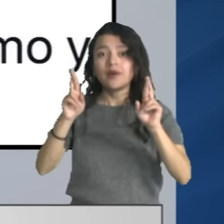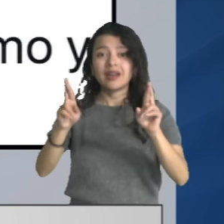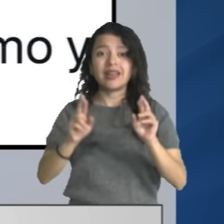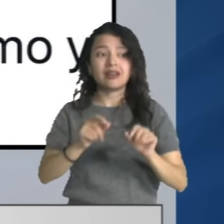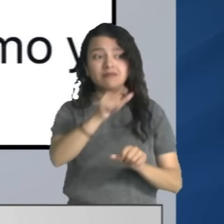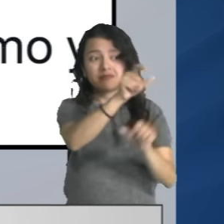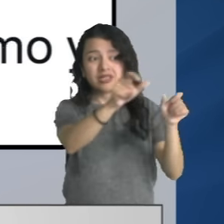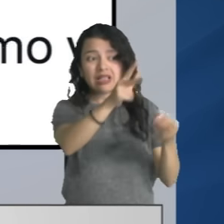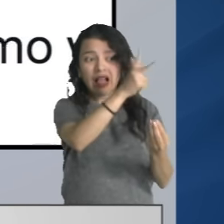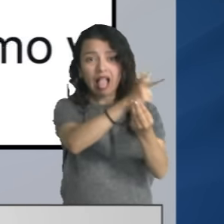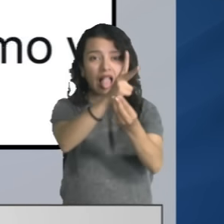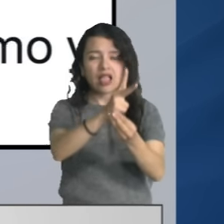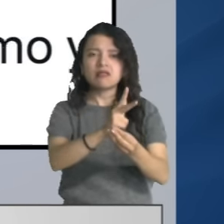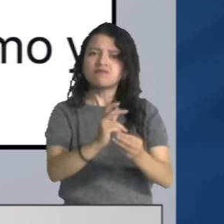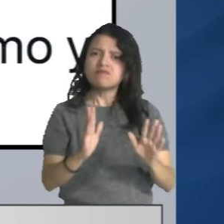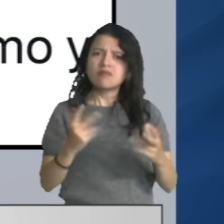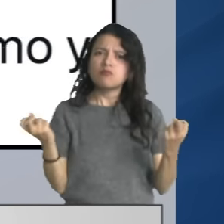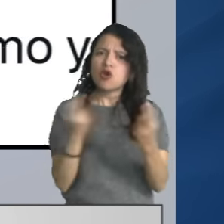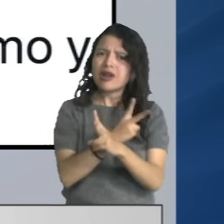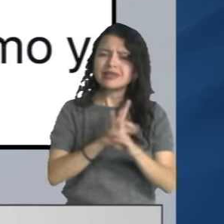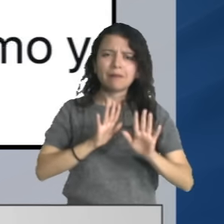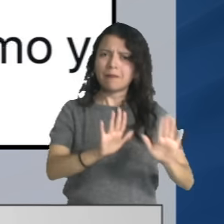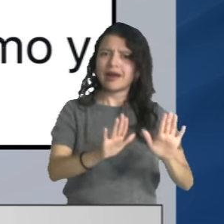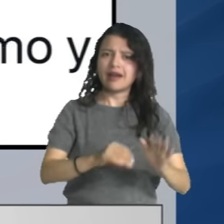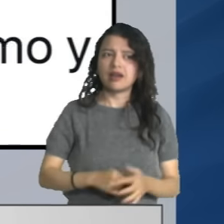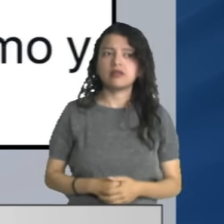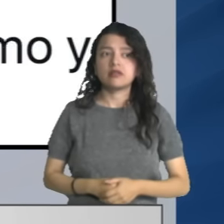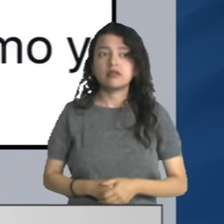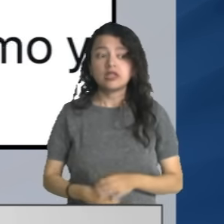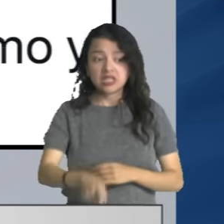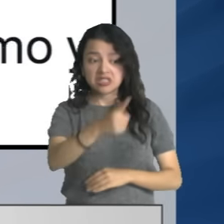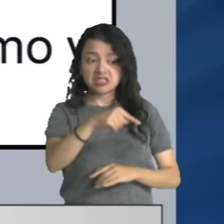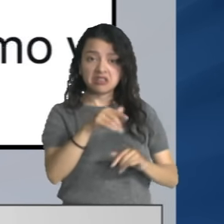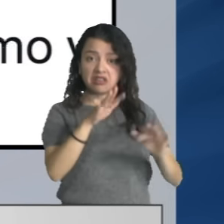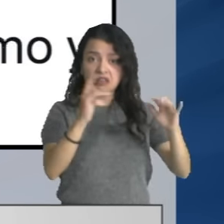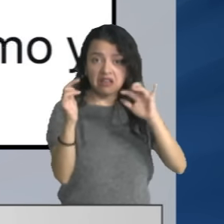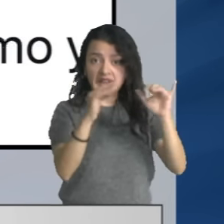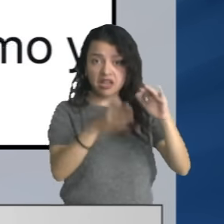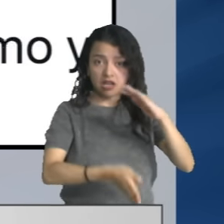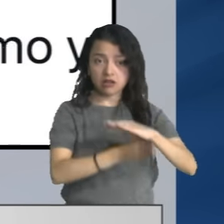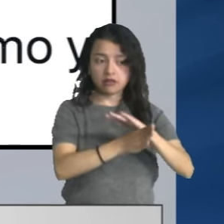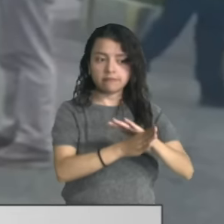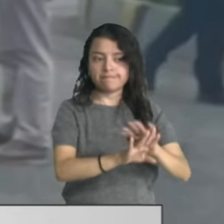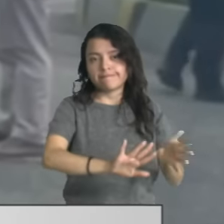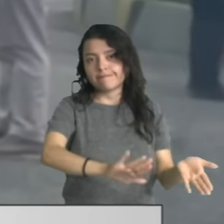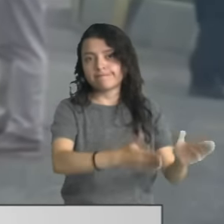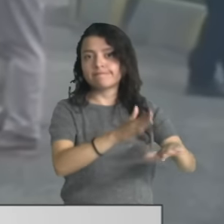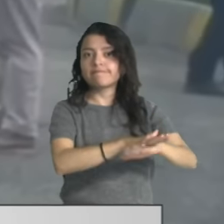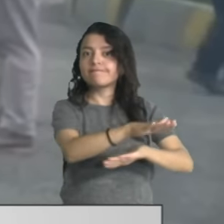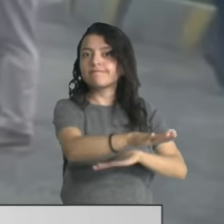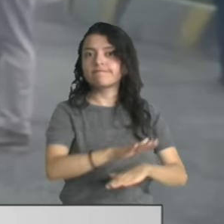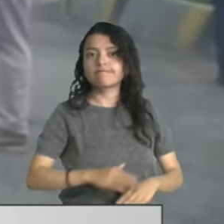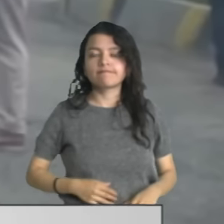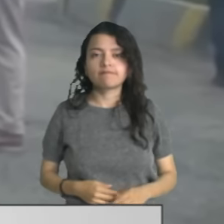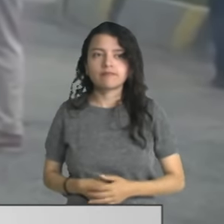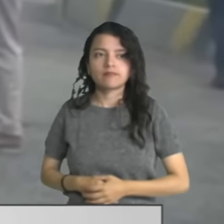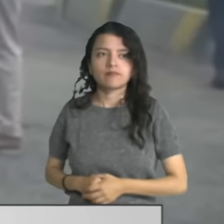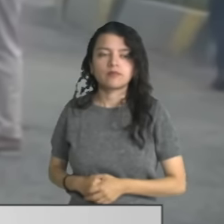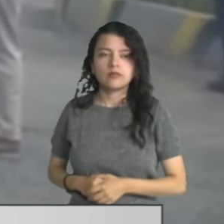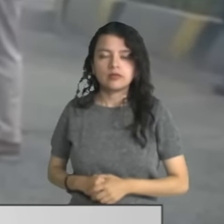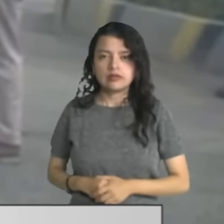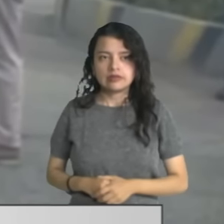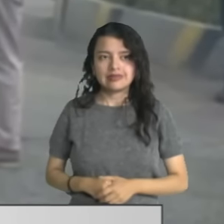violencia y quienes decidieron el camino de la guerra sean debilitados al máximo y derrotados. Las audiencias